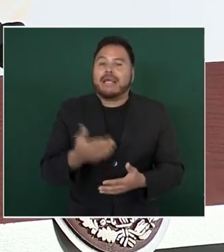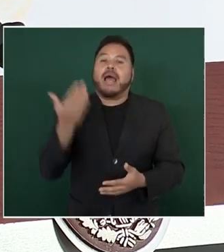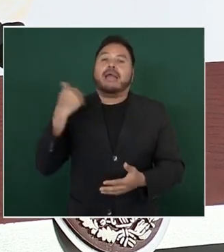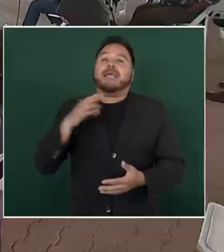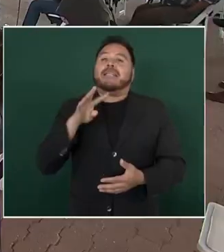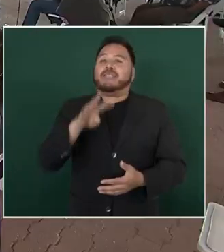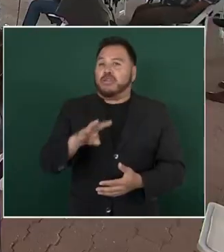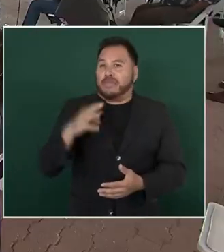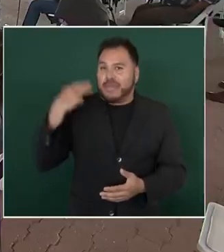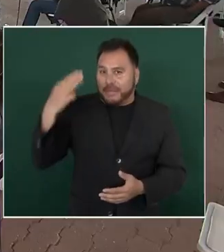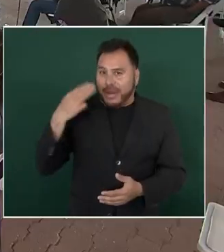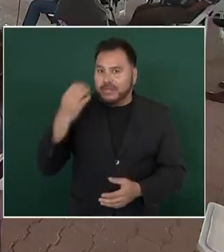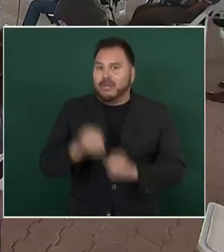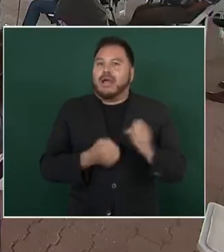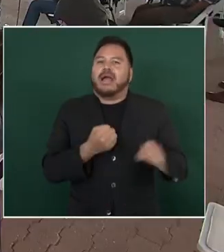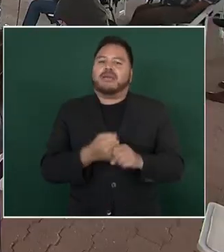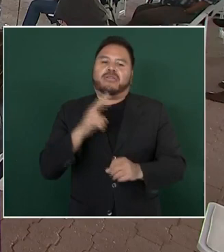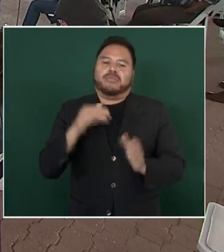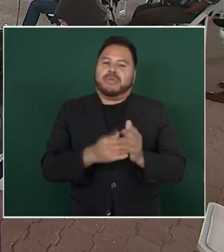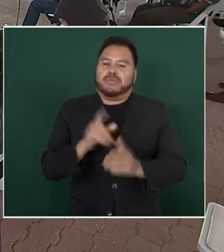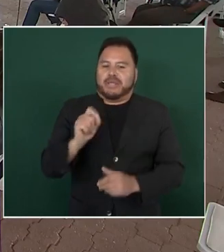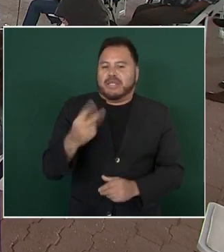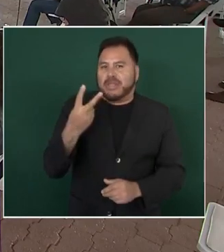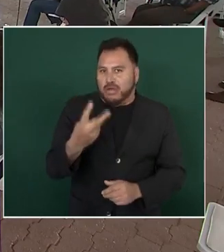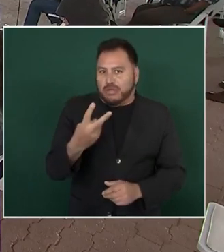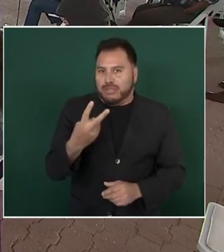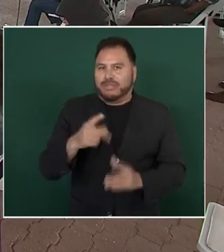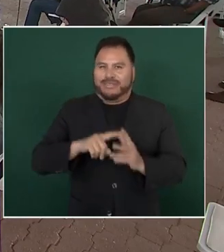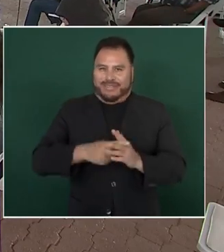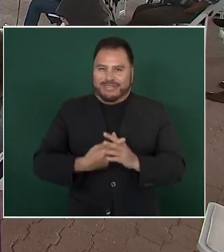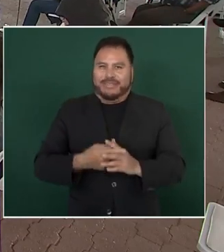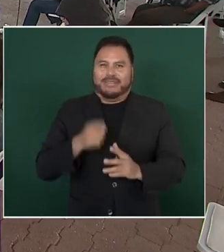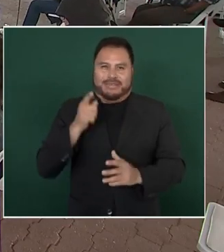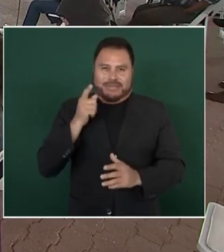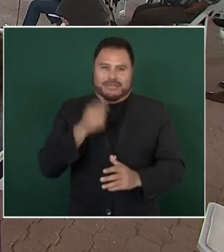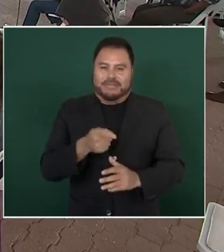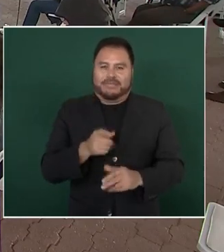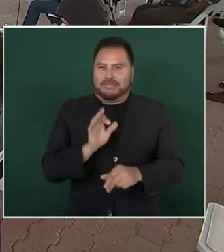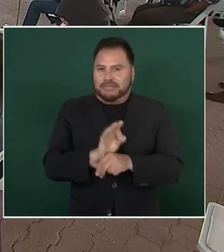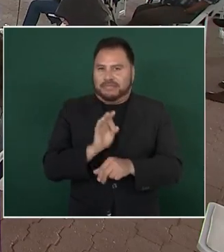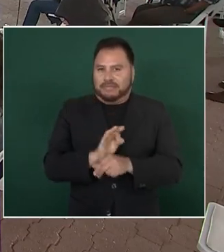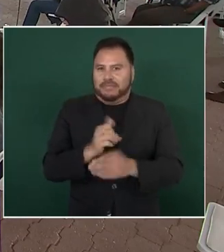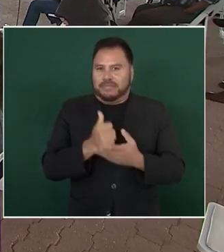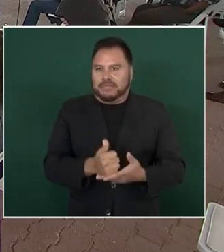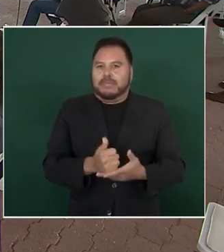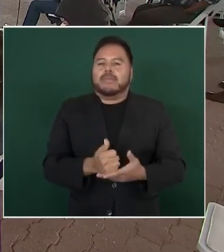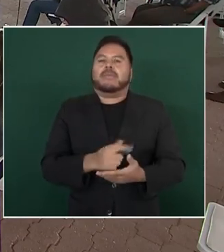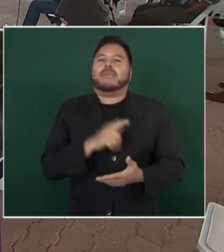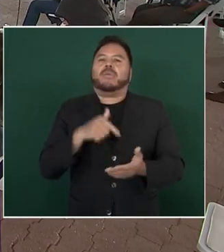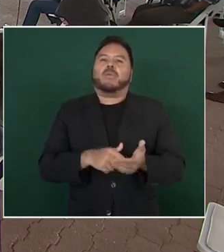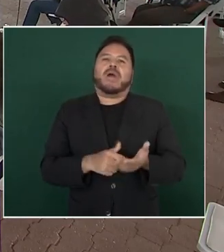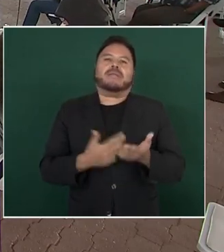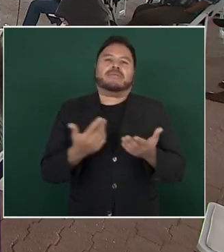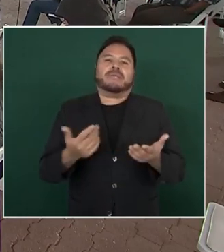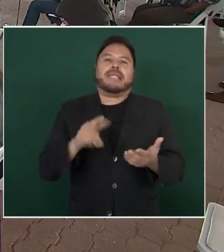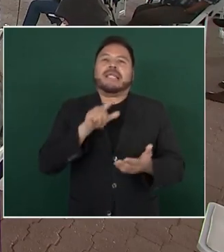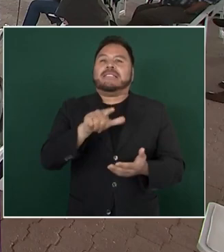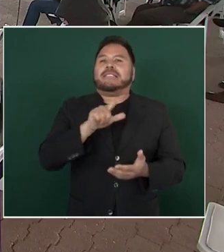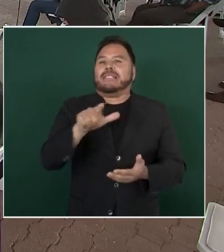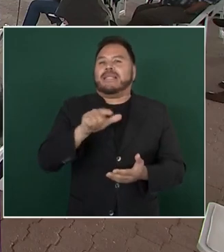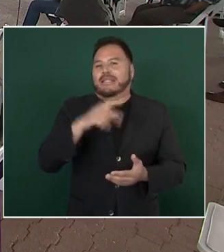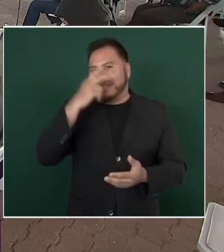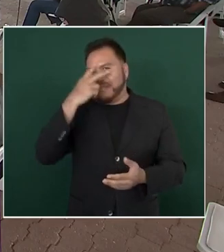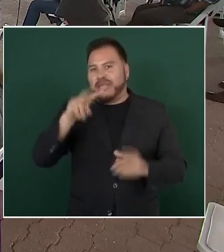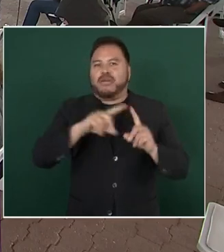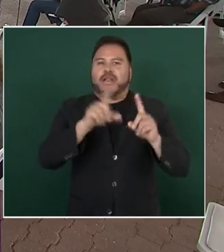19 de marzo del 2022, que inició este servicio en 17 entidades